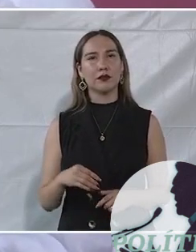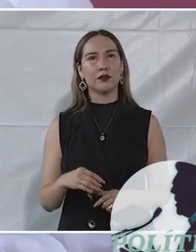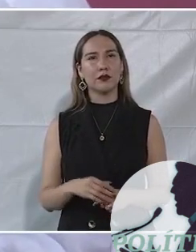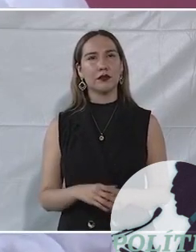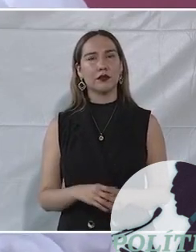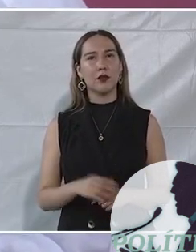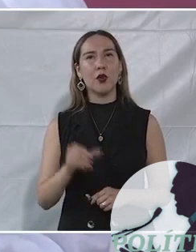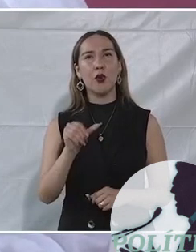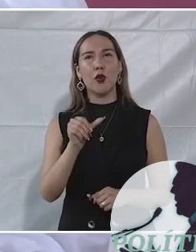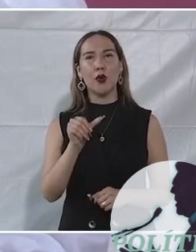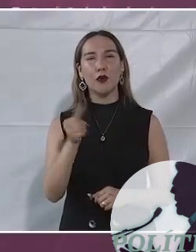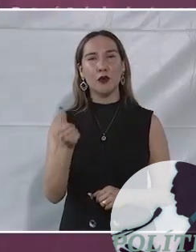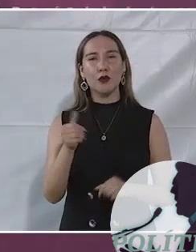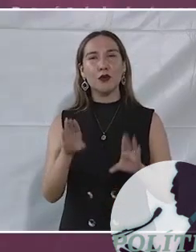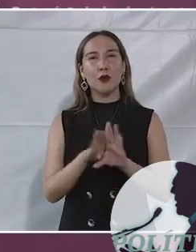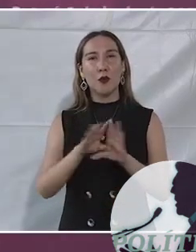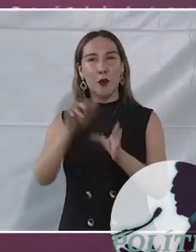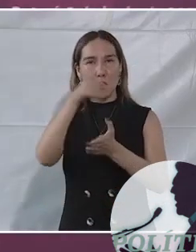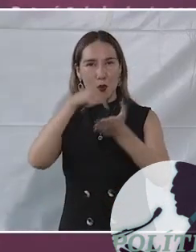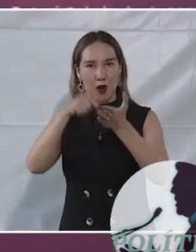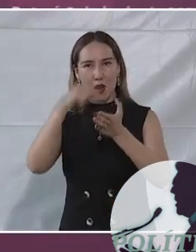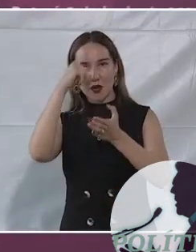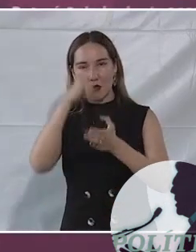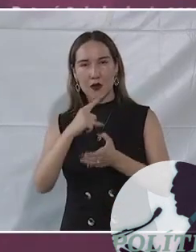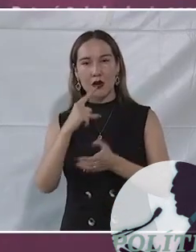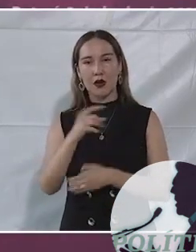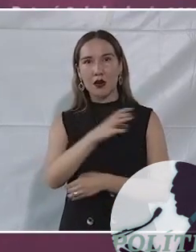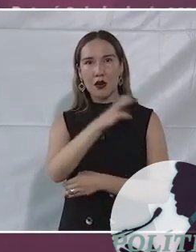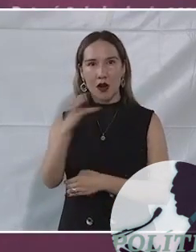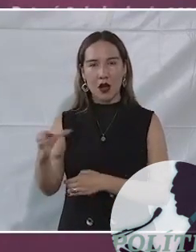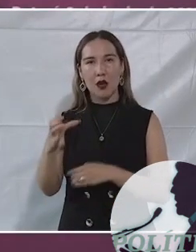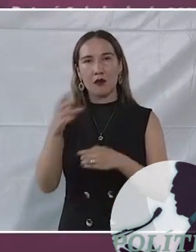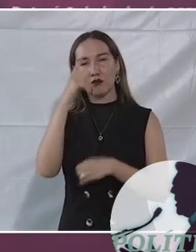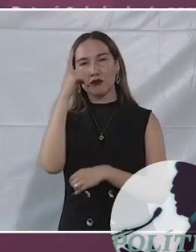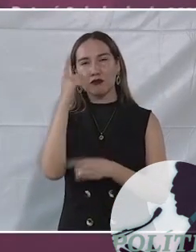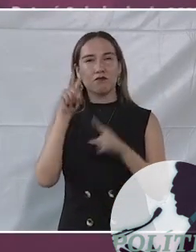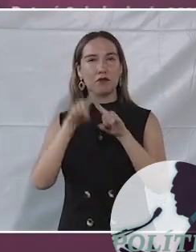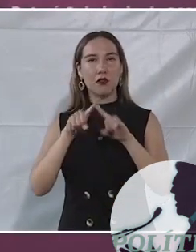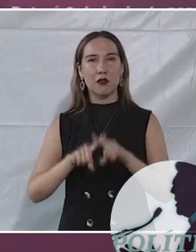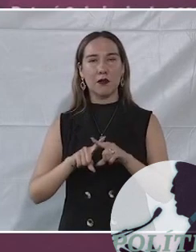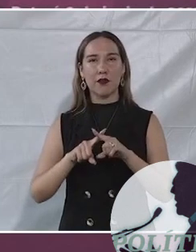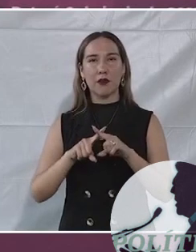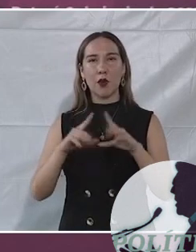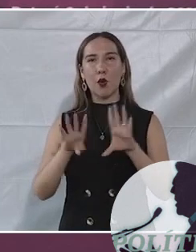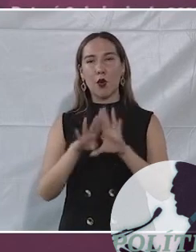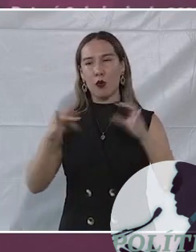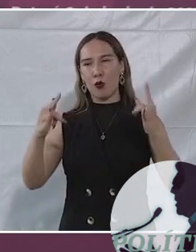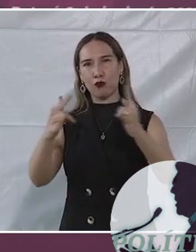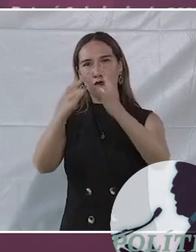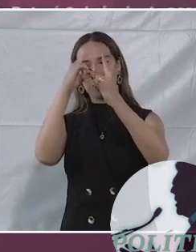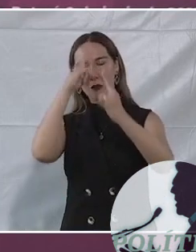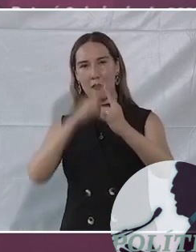viveros comunitarios. Vamos a continuar con este programa. También Les doy una buena noticia a